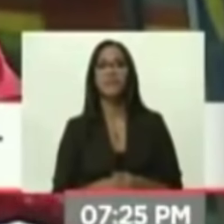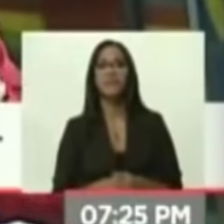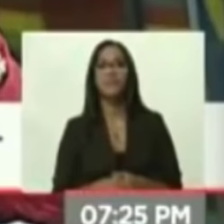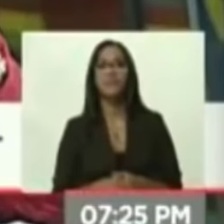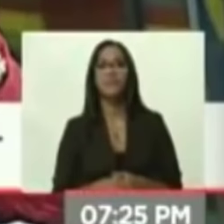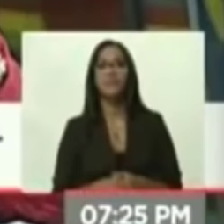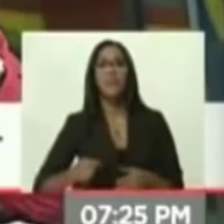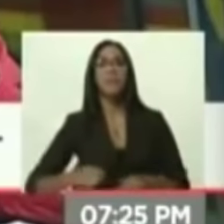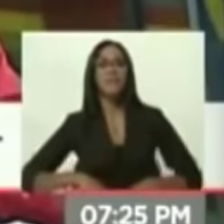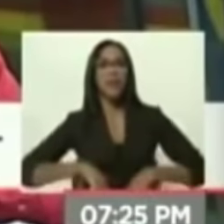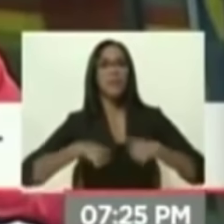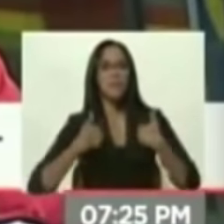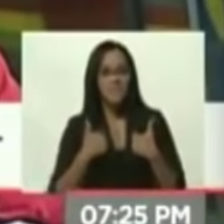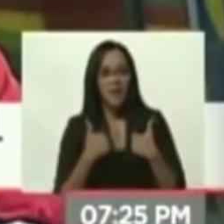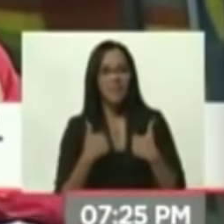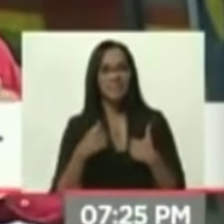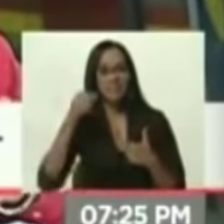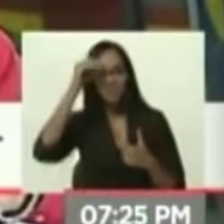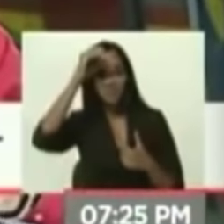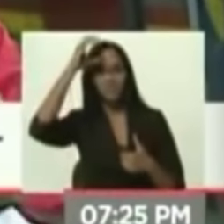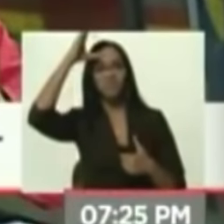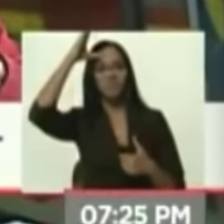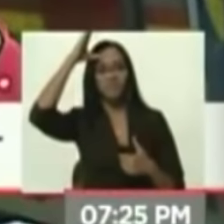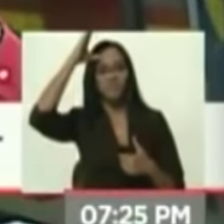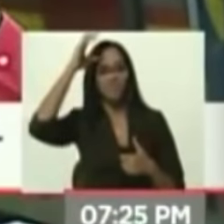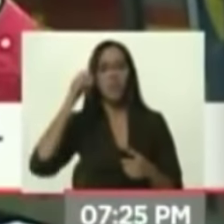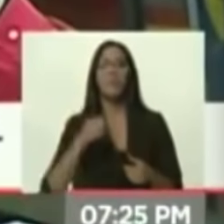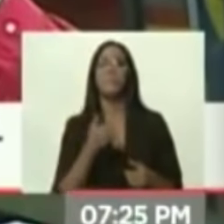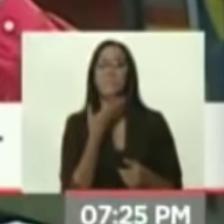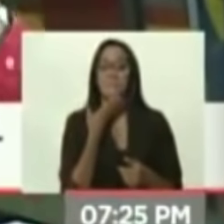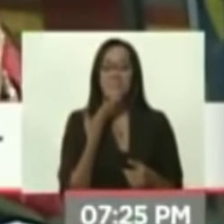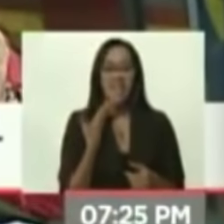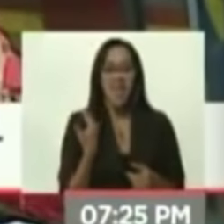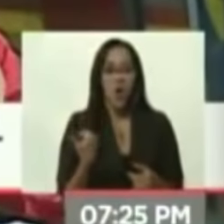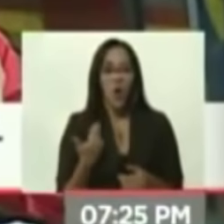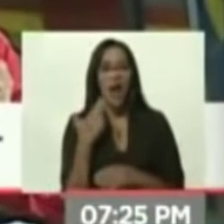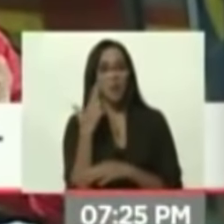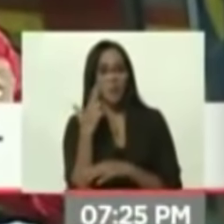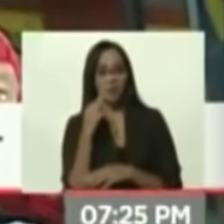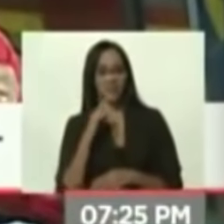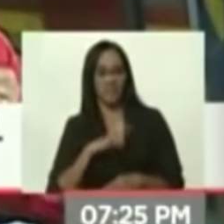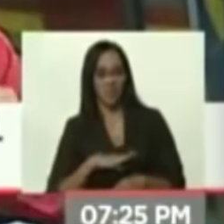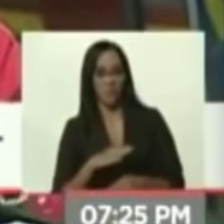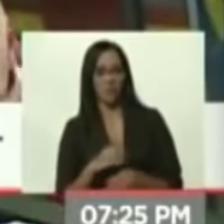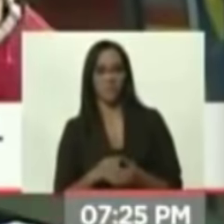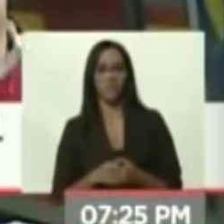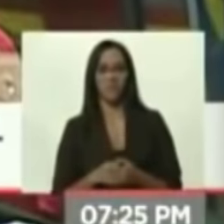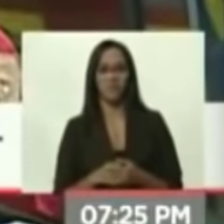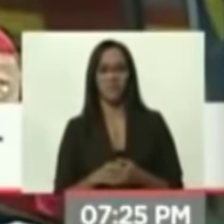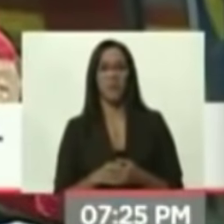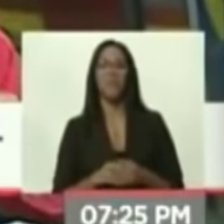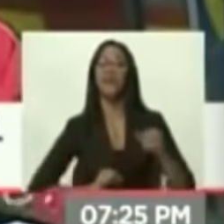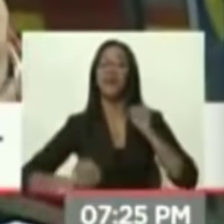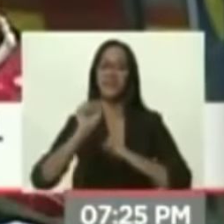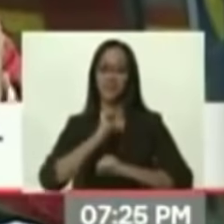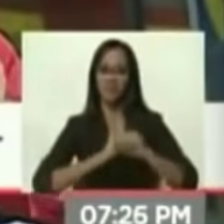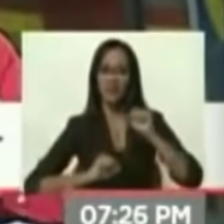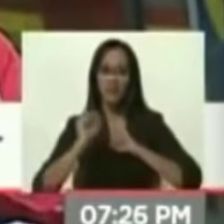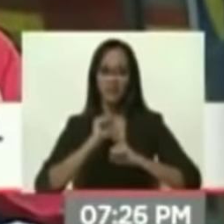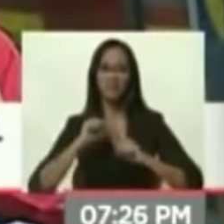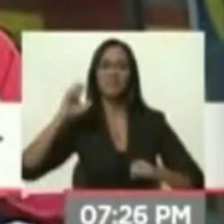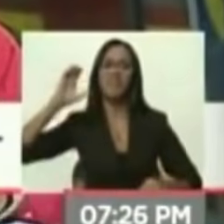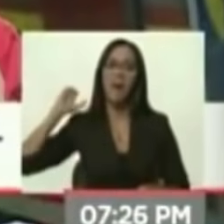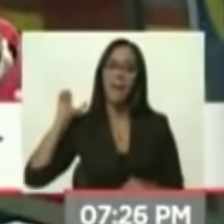más preparados estemos, mientras mejor armados estemos para defender la